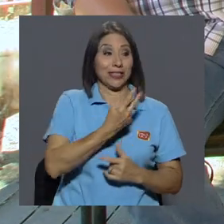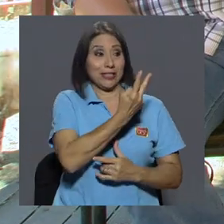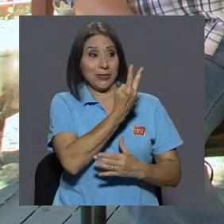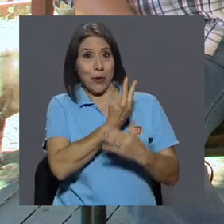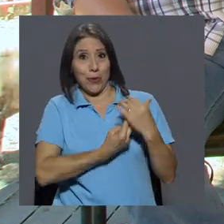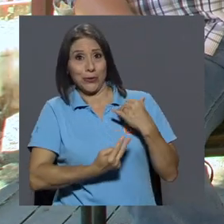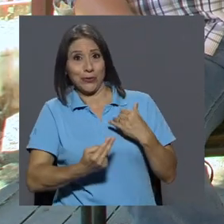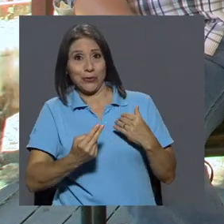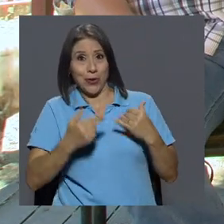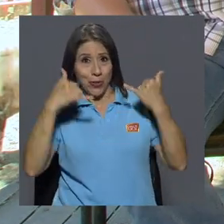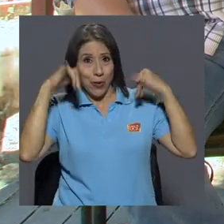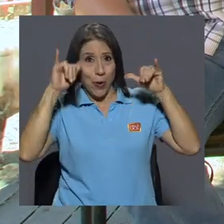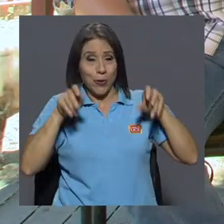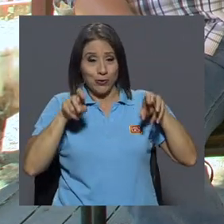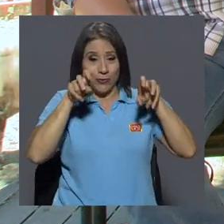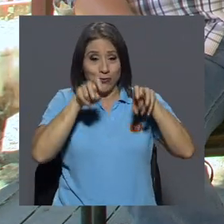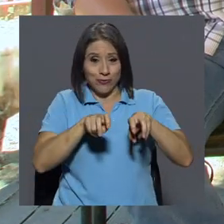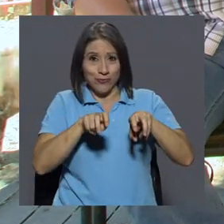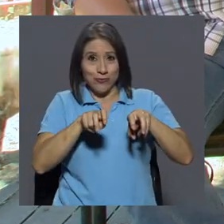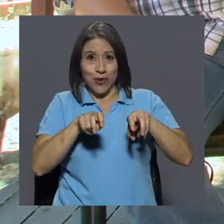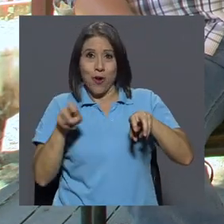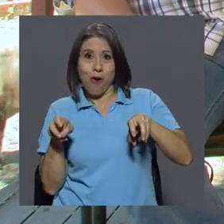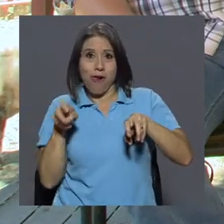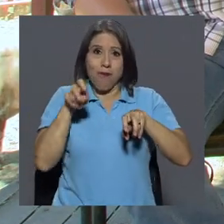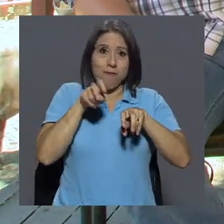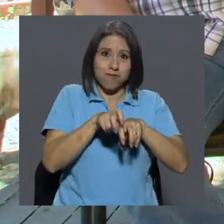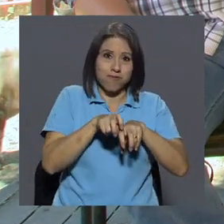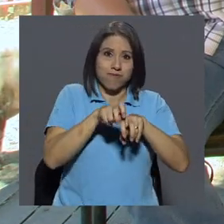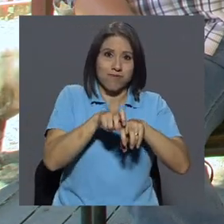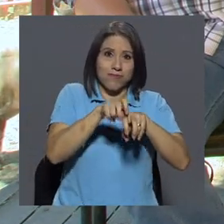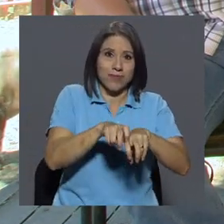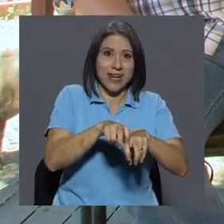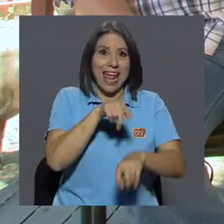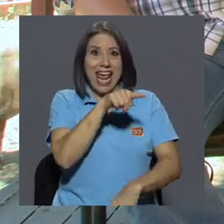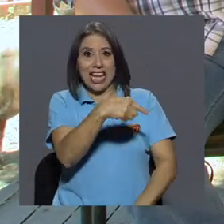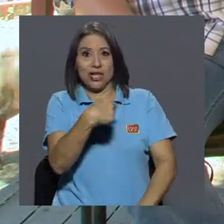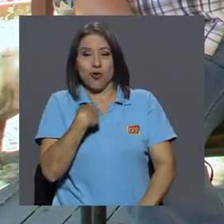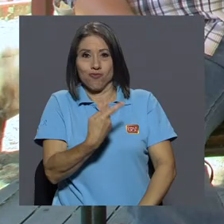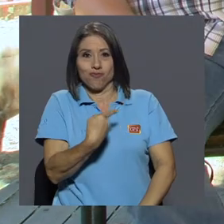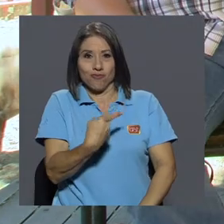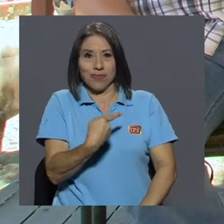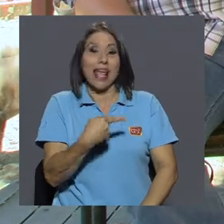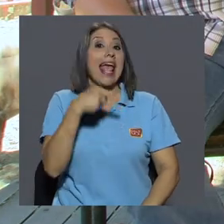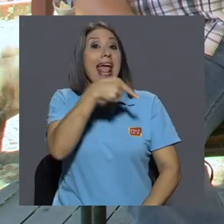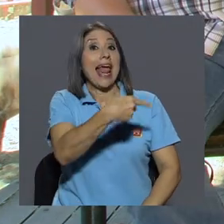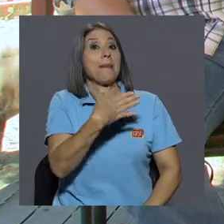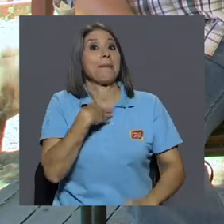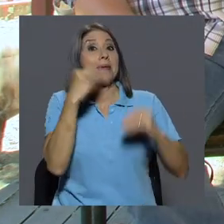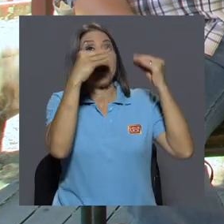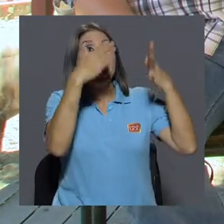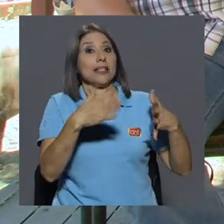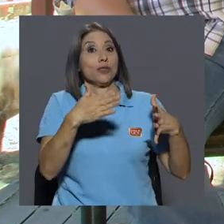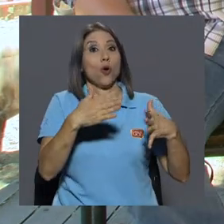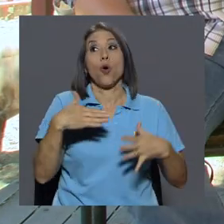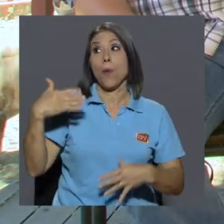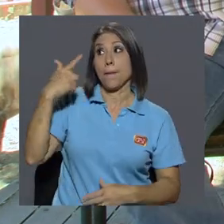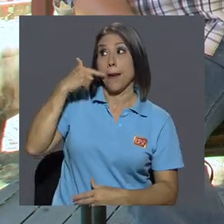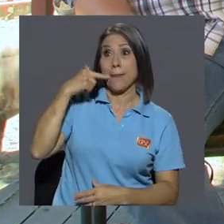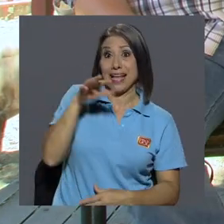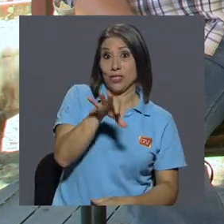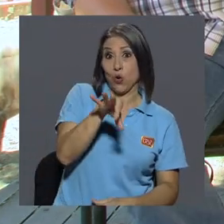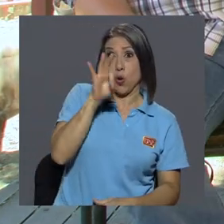toros grandes, él y yo. Él fue mi maestro. Cuando mi papá escoge uno de los toros grandes, le digo,